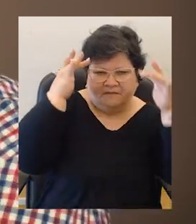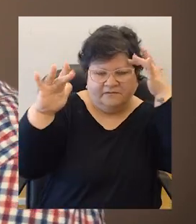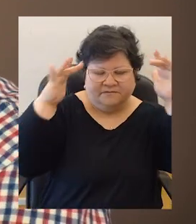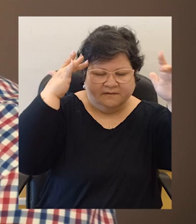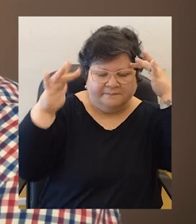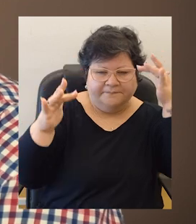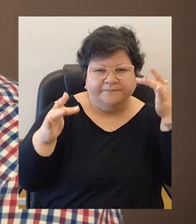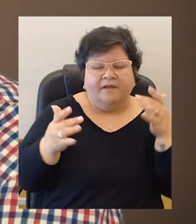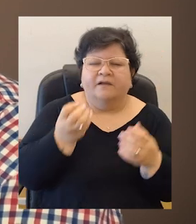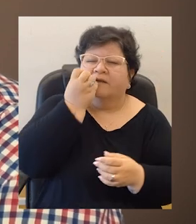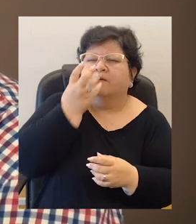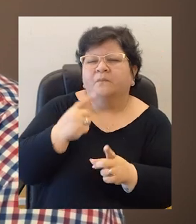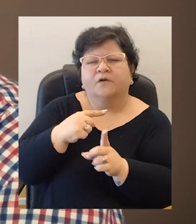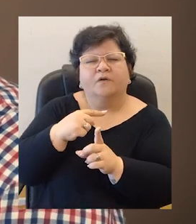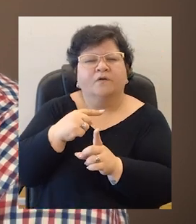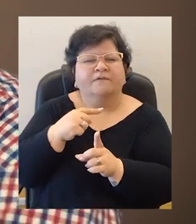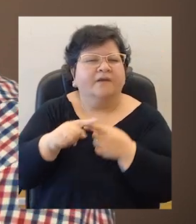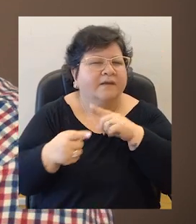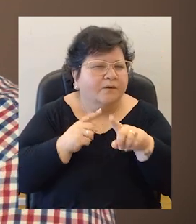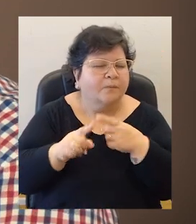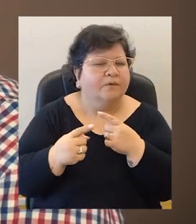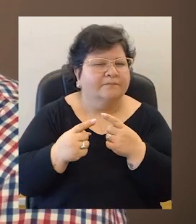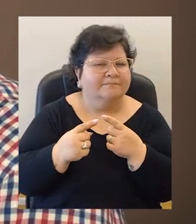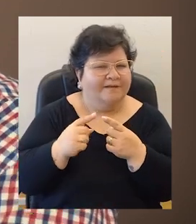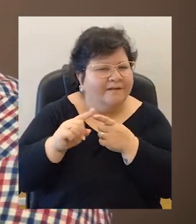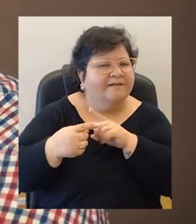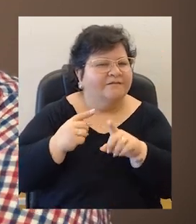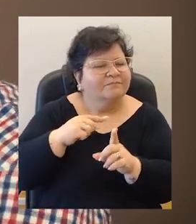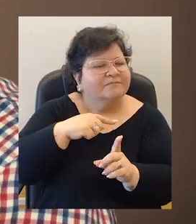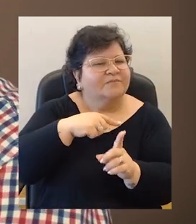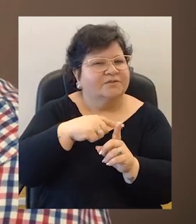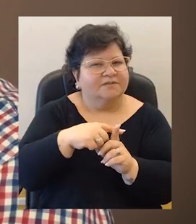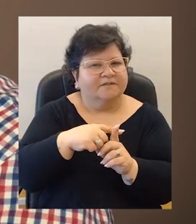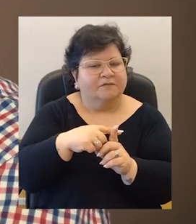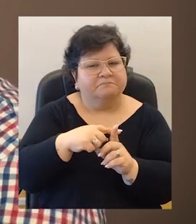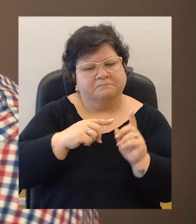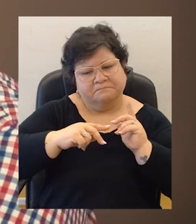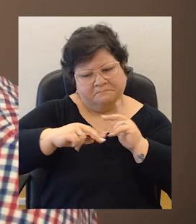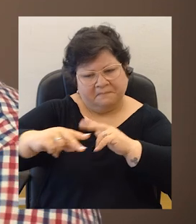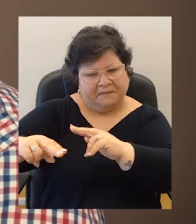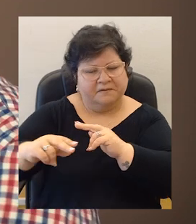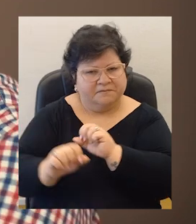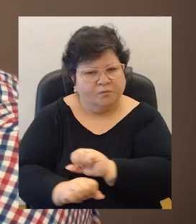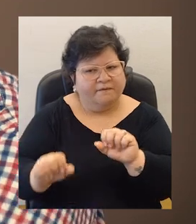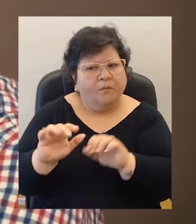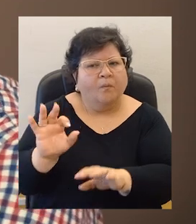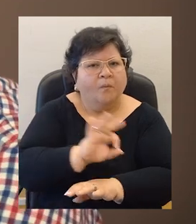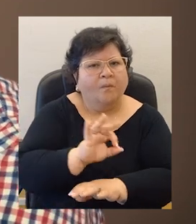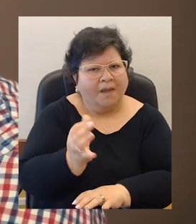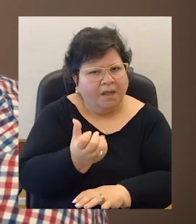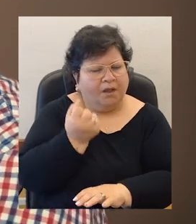los buenos vínculos es una cosa es importante los buenos vínculos a veces lo podemos mantener o encontrar